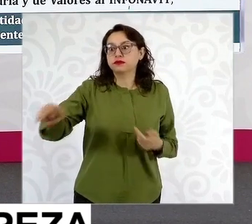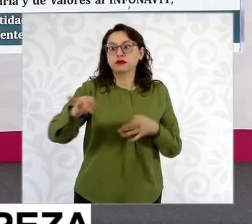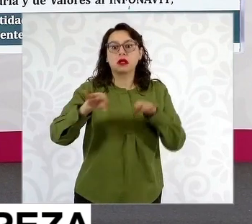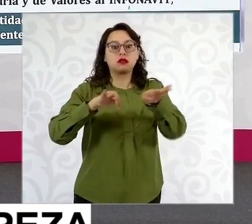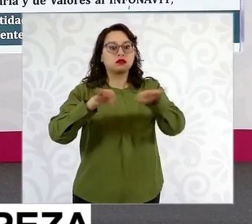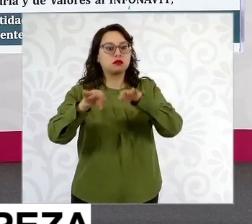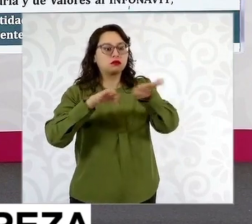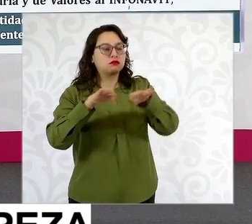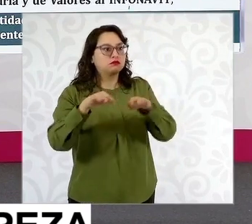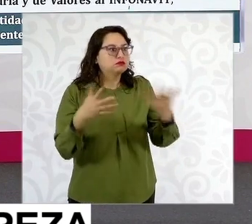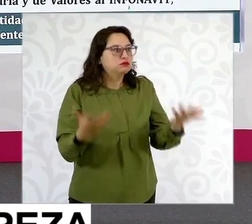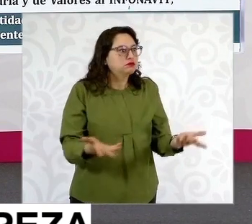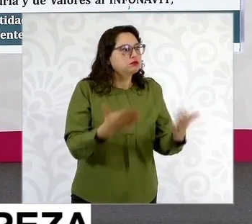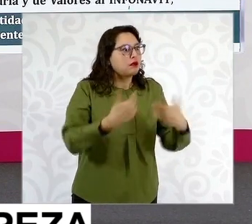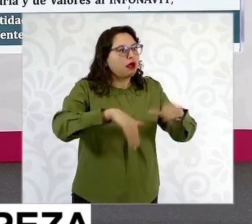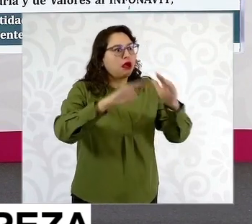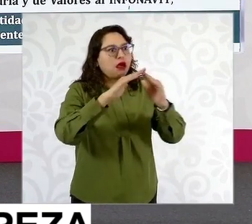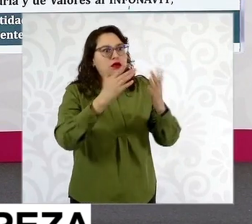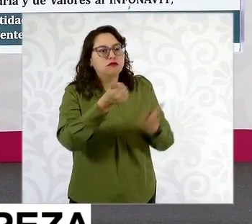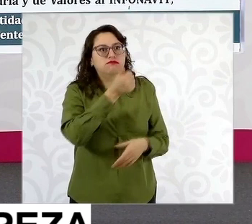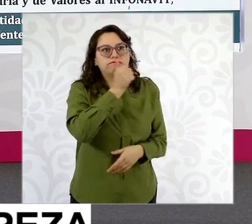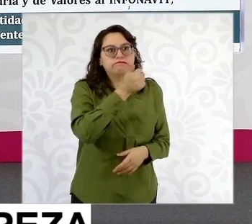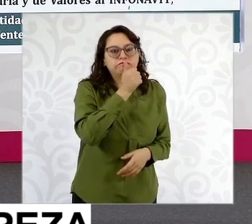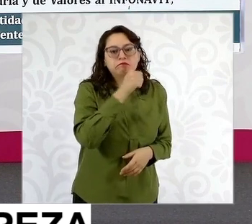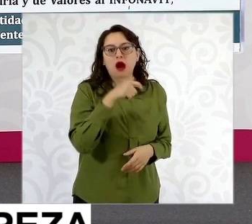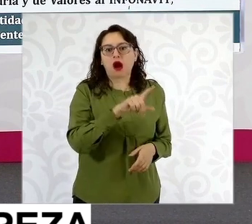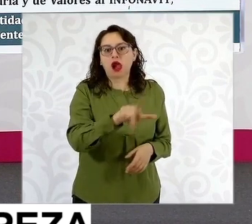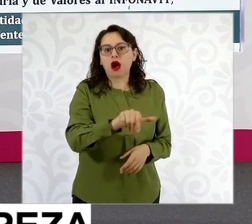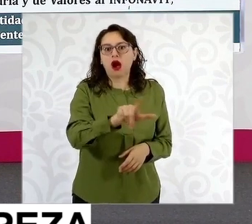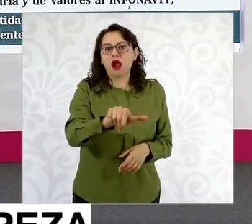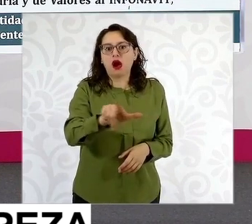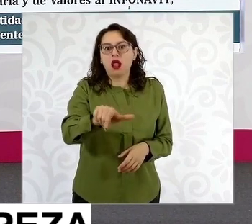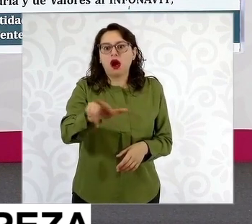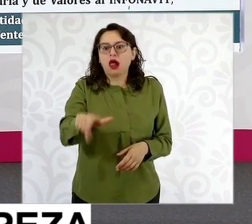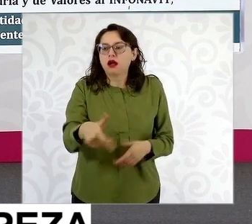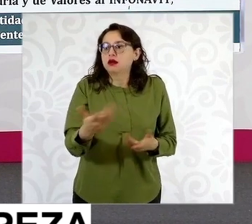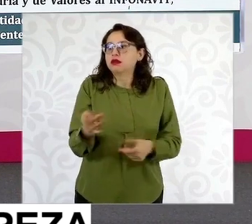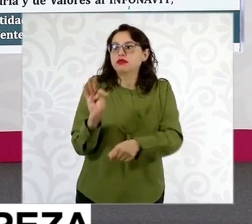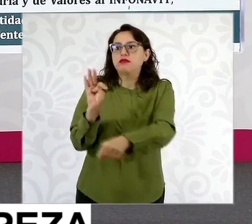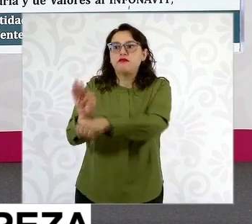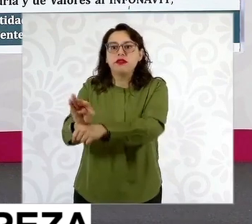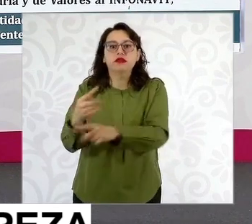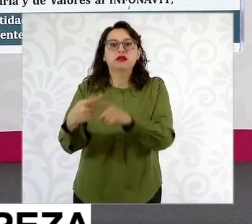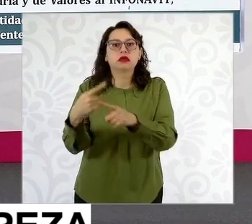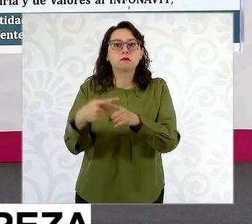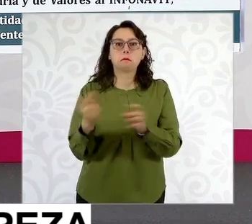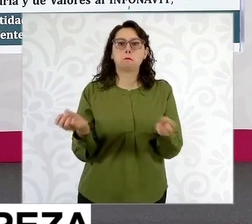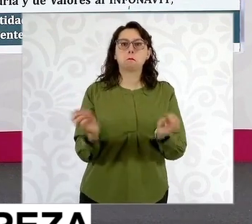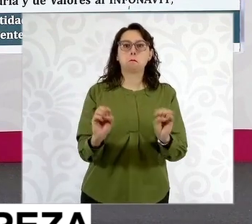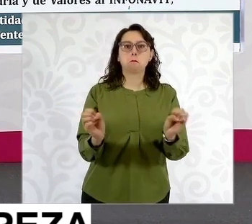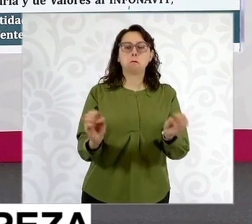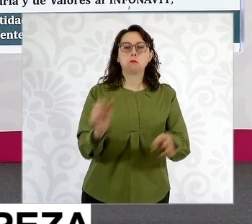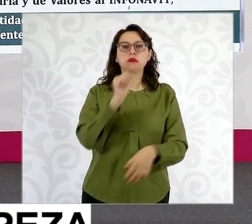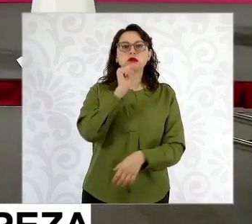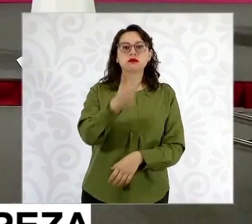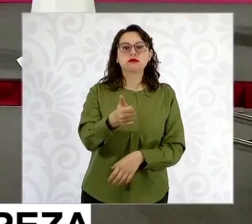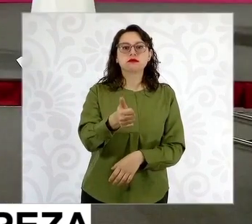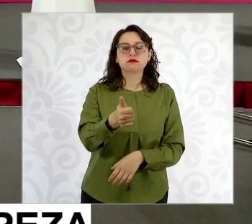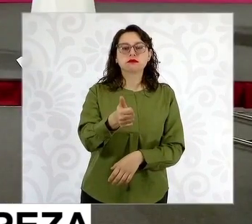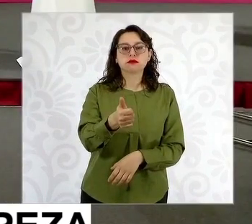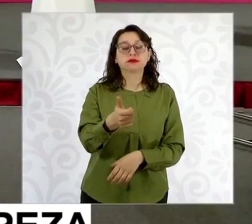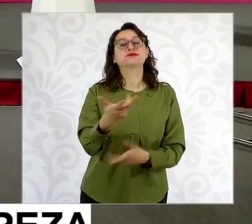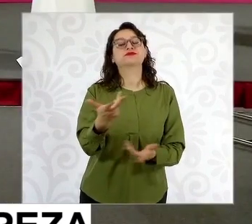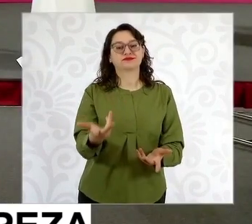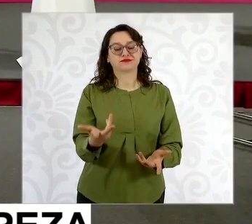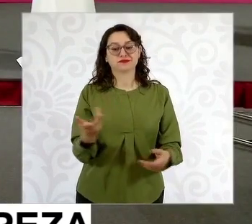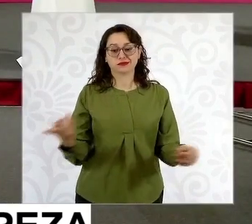indefensión frente al incumplimiento del constructor o de la propia SOFOM. Lo que sí es